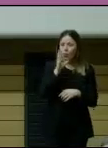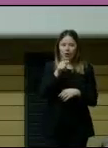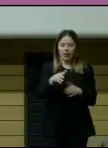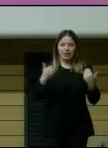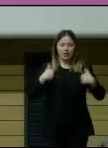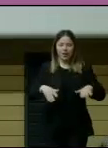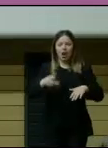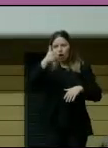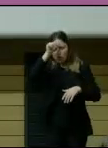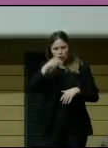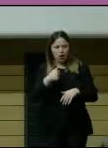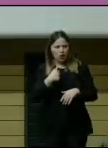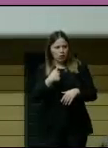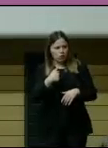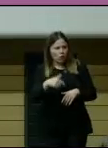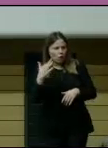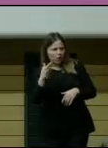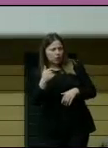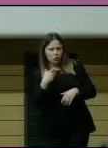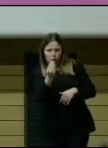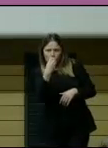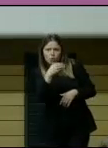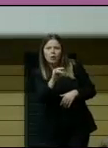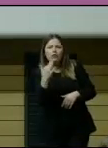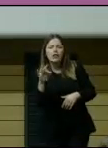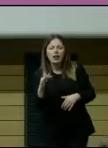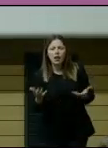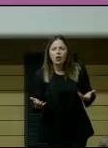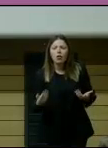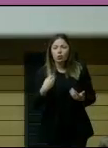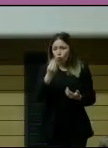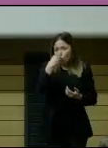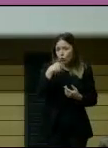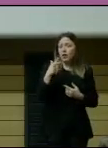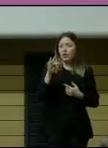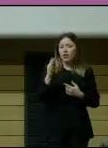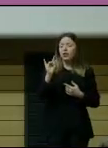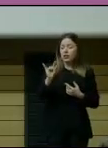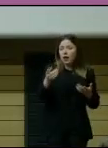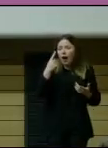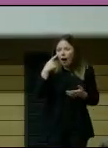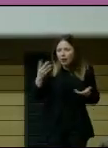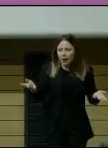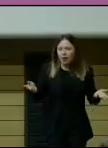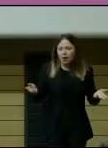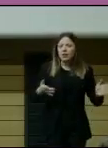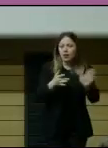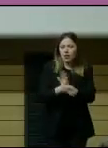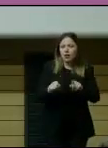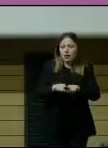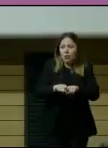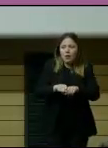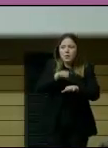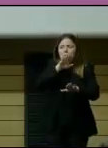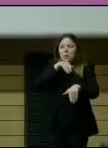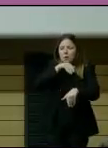autocumplida, claro, los chicos de ahí jóvenes, que hay fentanilo, pues habrá que consumir fentanilo, habrá que consumirlo, ya que dice que lo que hacemos, claro, es la profecía que se autocumple,